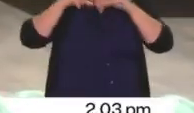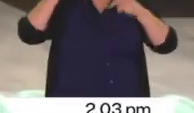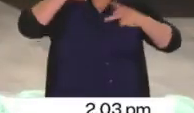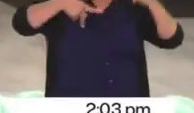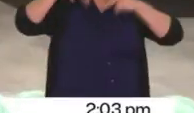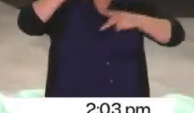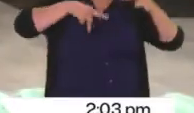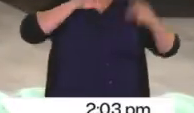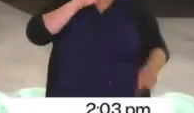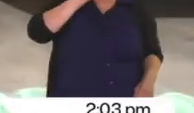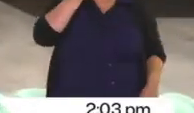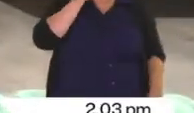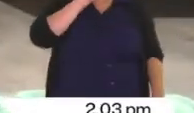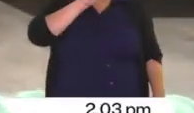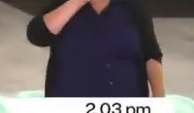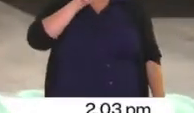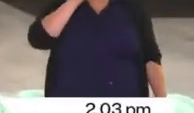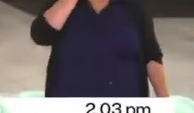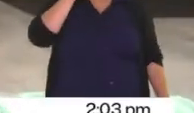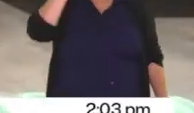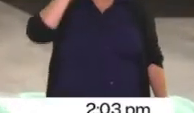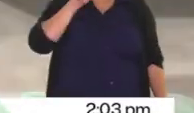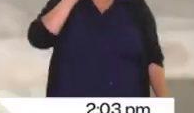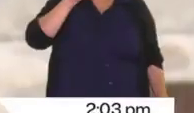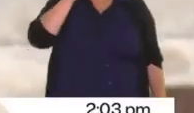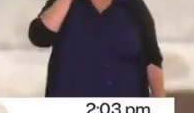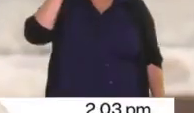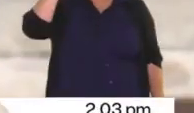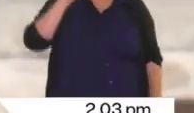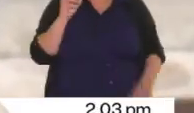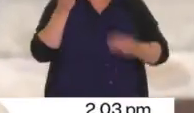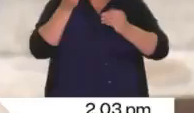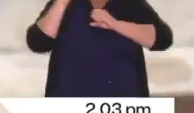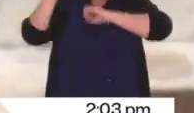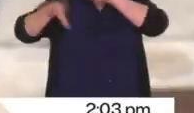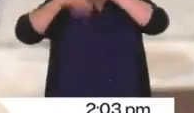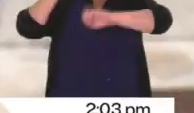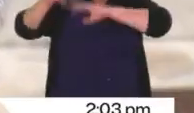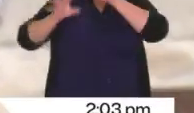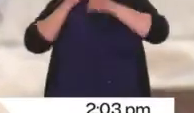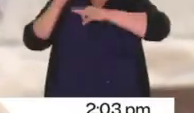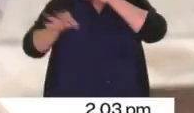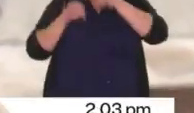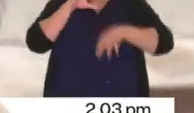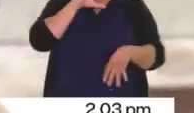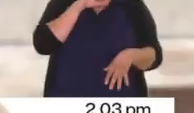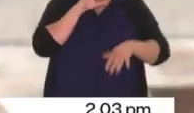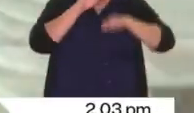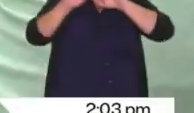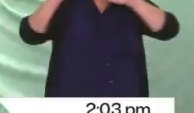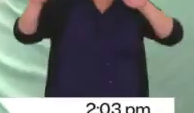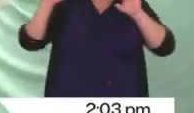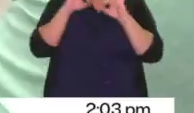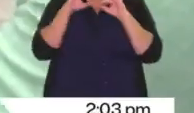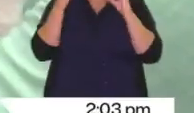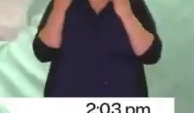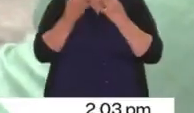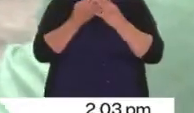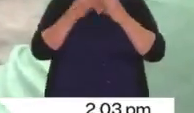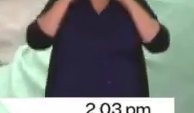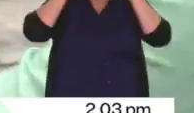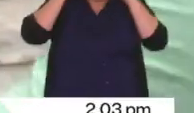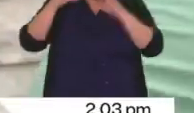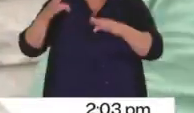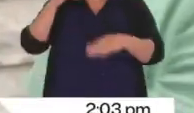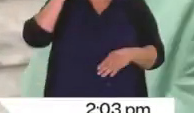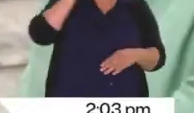31 261 716 fundaciones protectoras de animales hacen un llamado a las familias a estar muy pendientes de